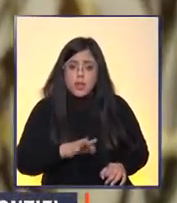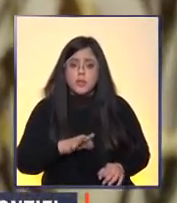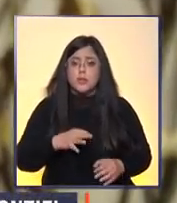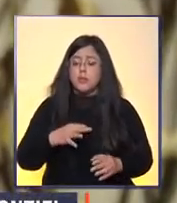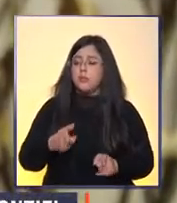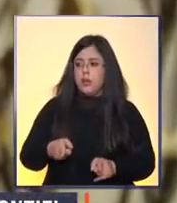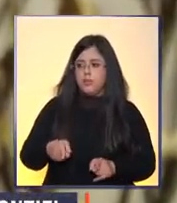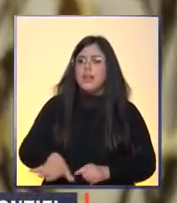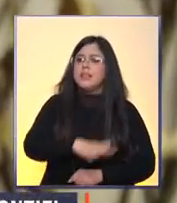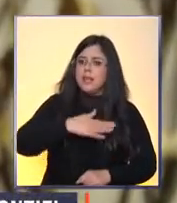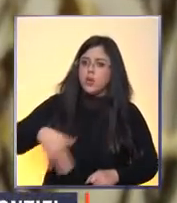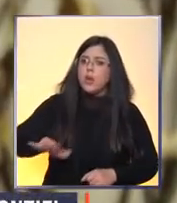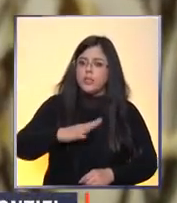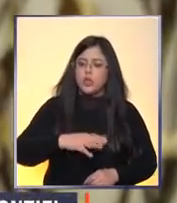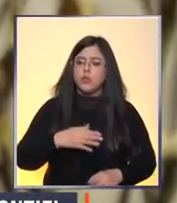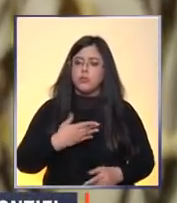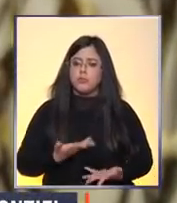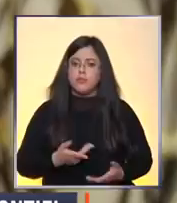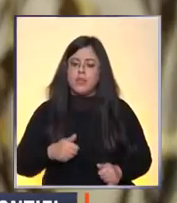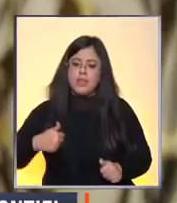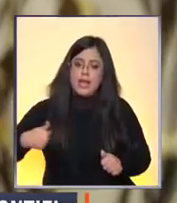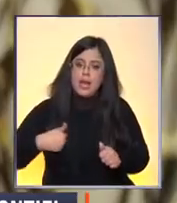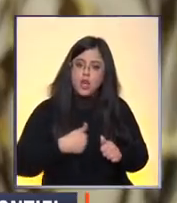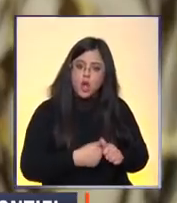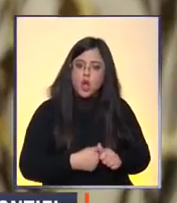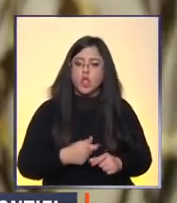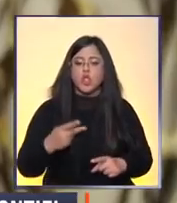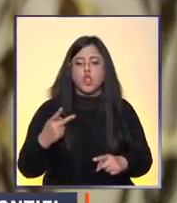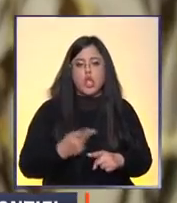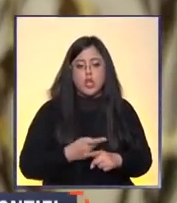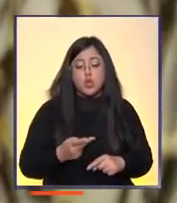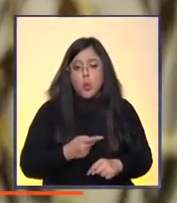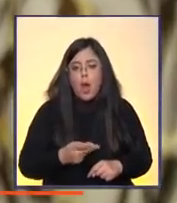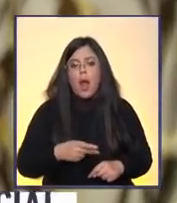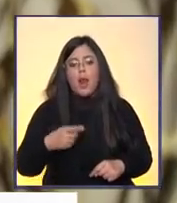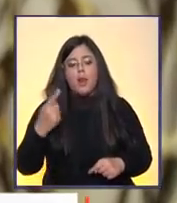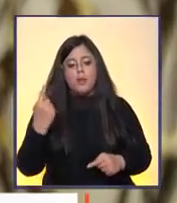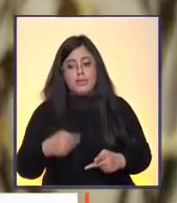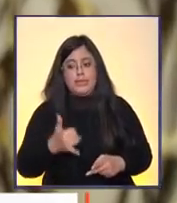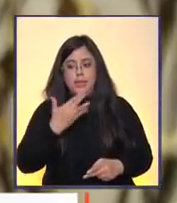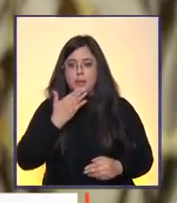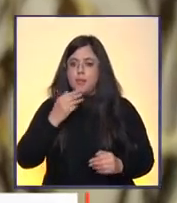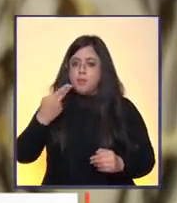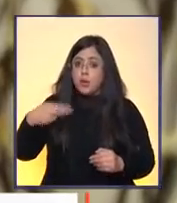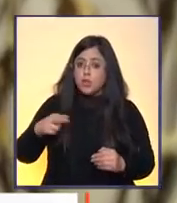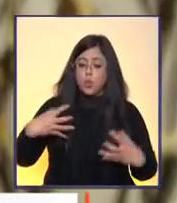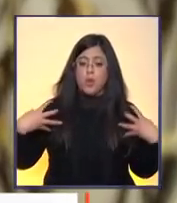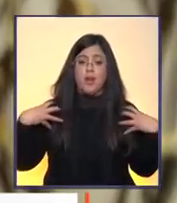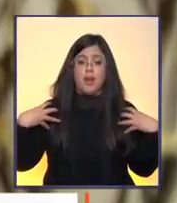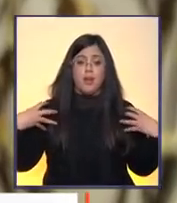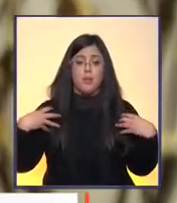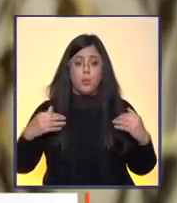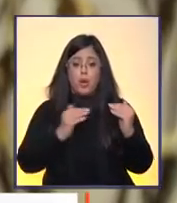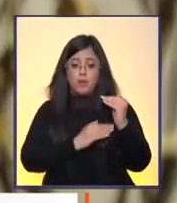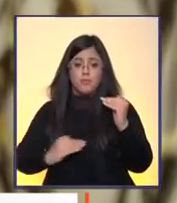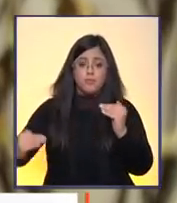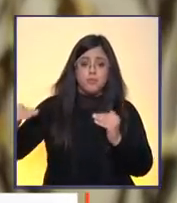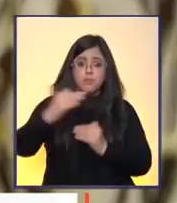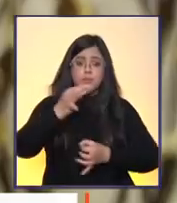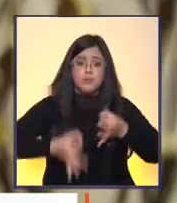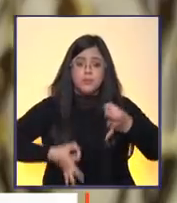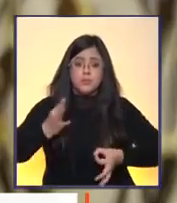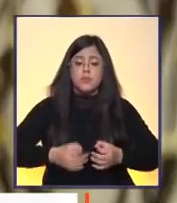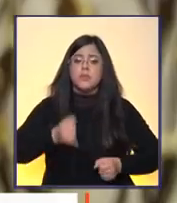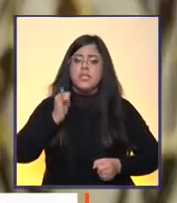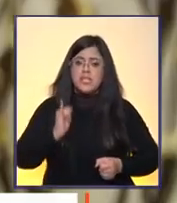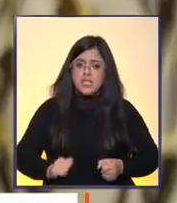República en el ejercicio de sus funciones y aprovechándose de su calidad jerárquica para cometerlos, sí eran constitutivos